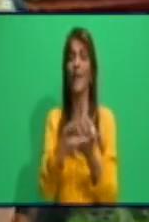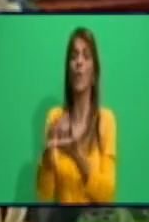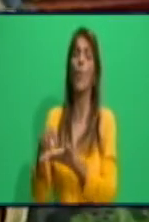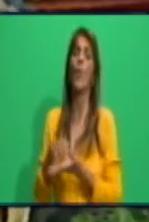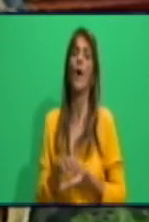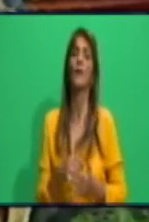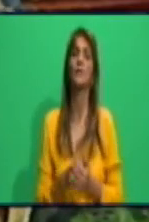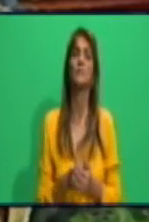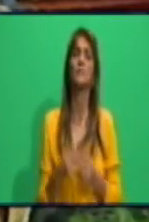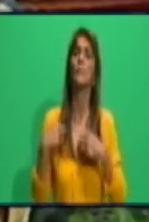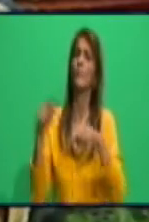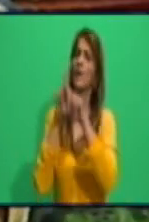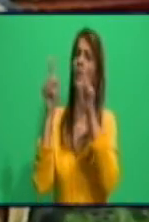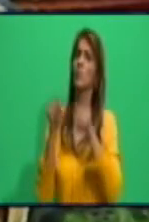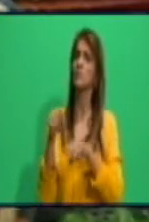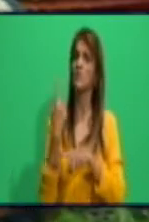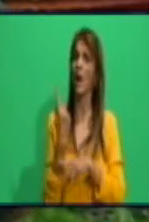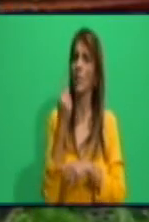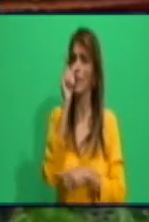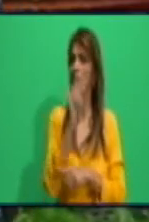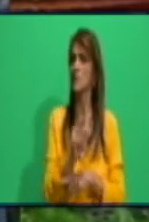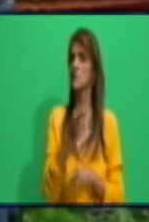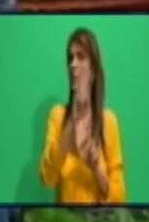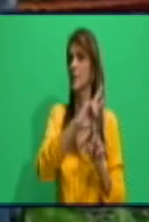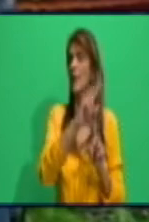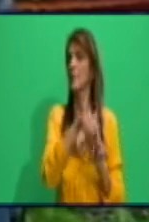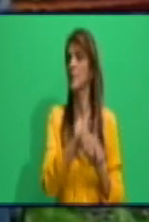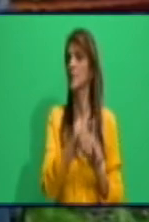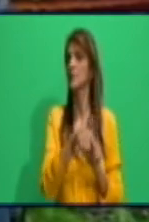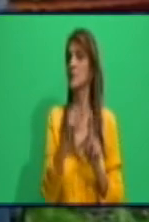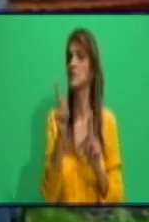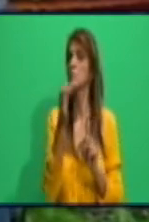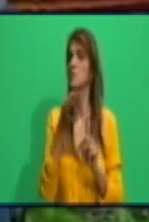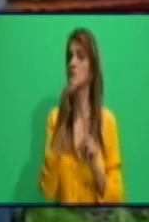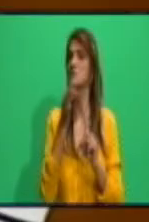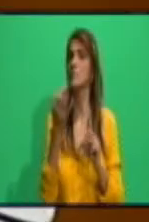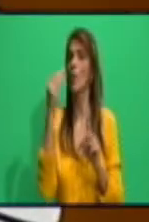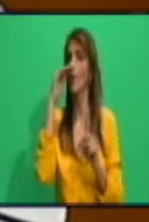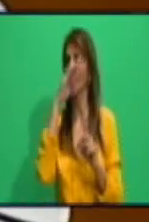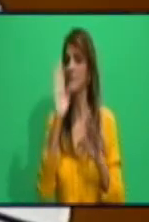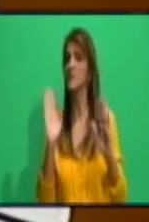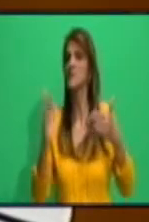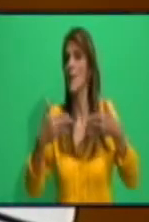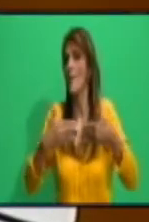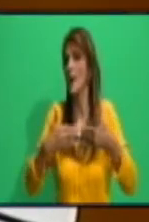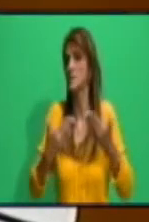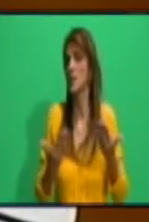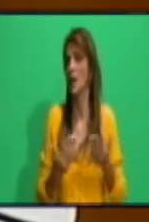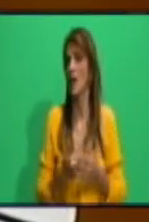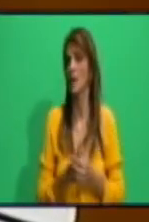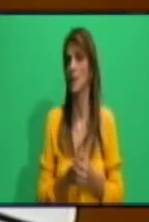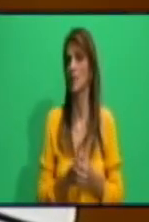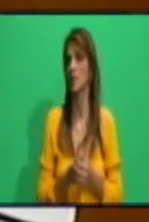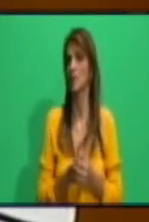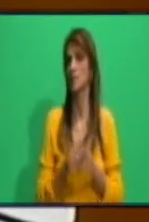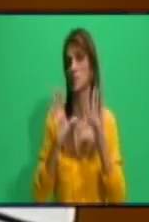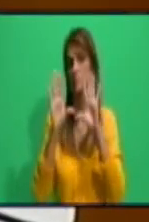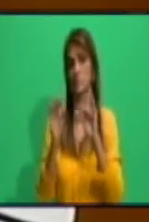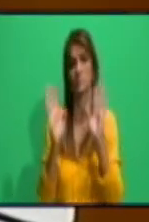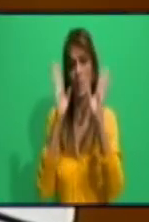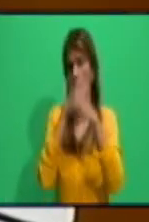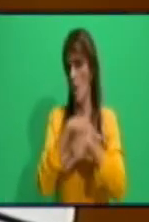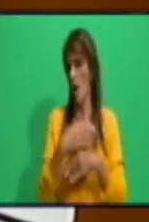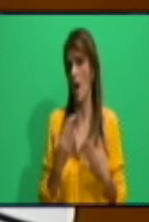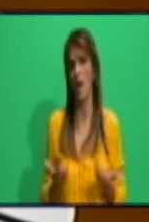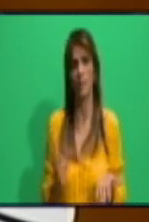Guisa? Hay un televidente preguntando que si se cierra el municipio de Guisa hoy. Bueno, no tenemos propuesta en estos momentos en el Consejo de Defensa